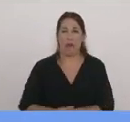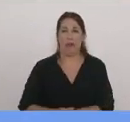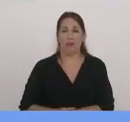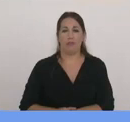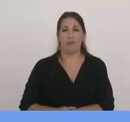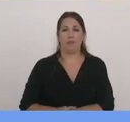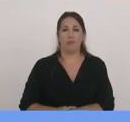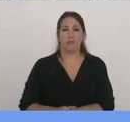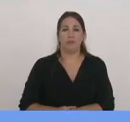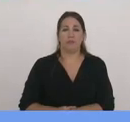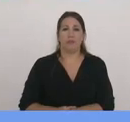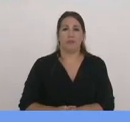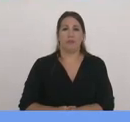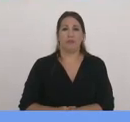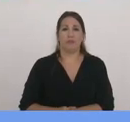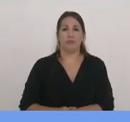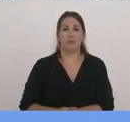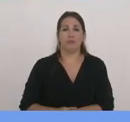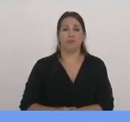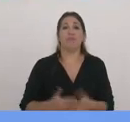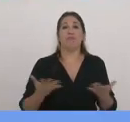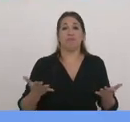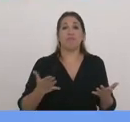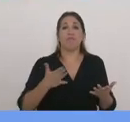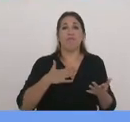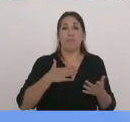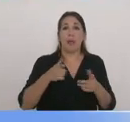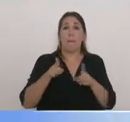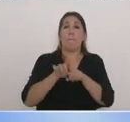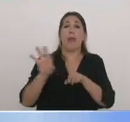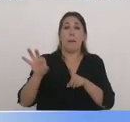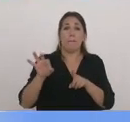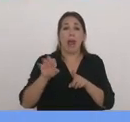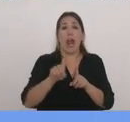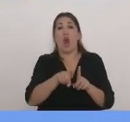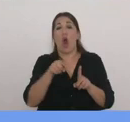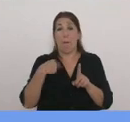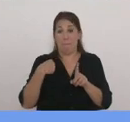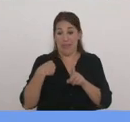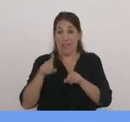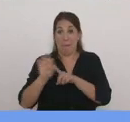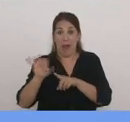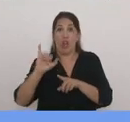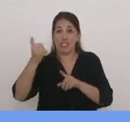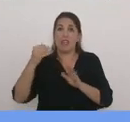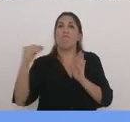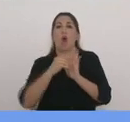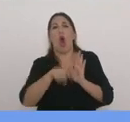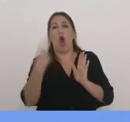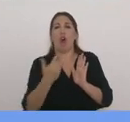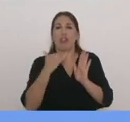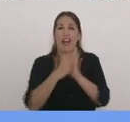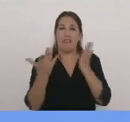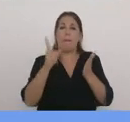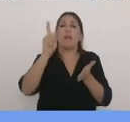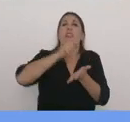Pero bueno, mis hermanos sí aparecen en este otro, que es un libro que hizo la